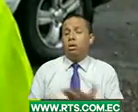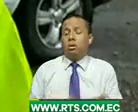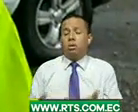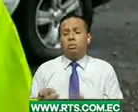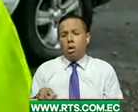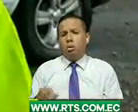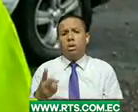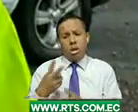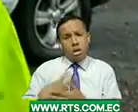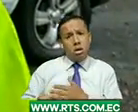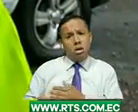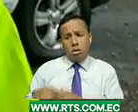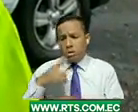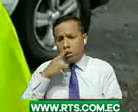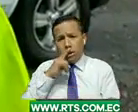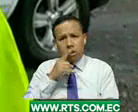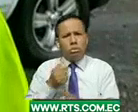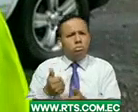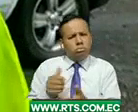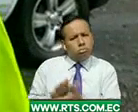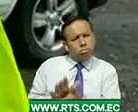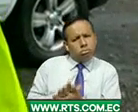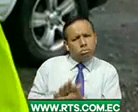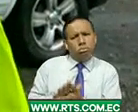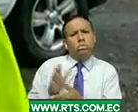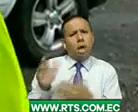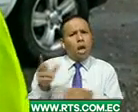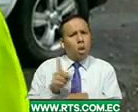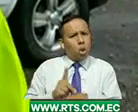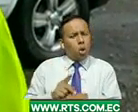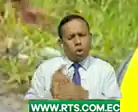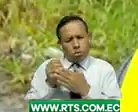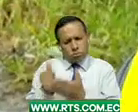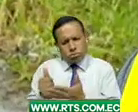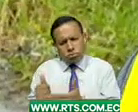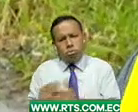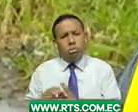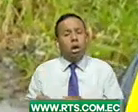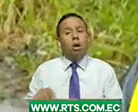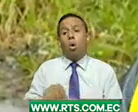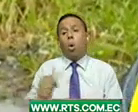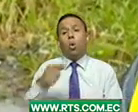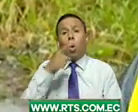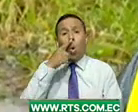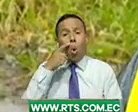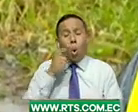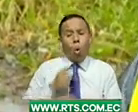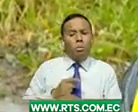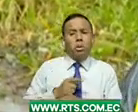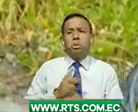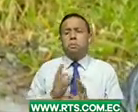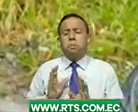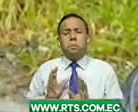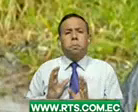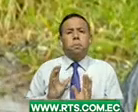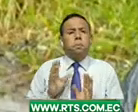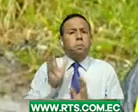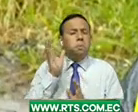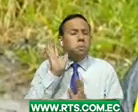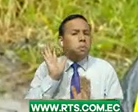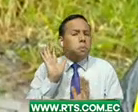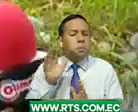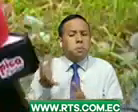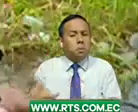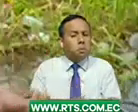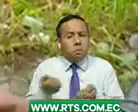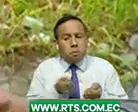está estable con personal del Ministerio de Salud, se encuentra el niño. Un señor también iba atrás, pero prácticamente lo sacamos de